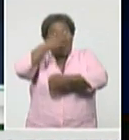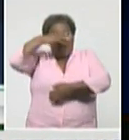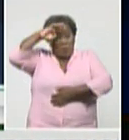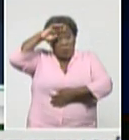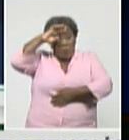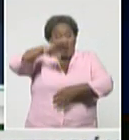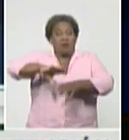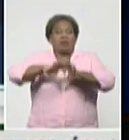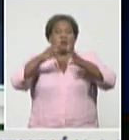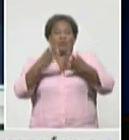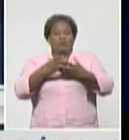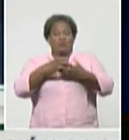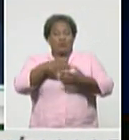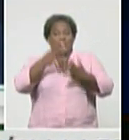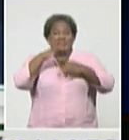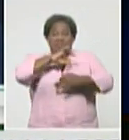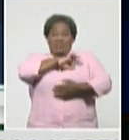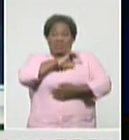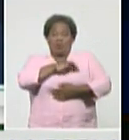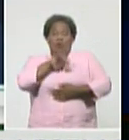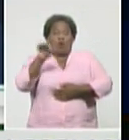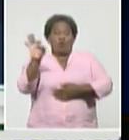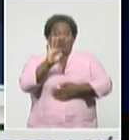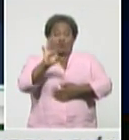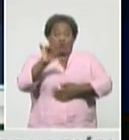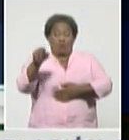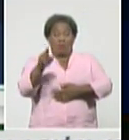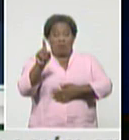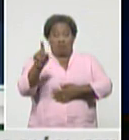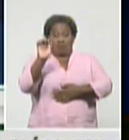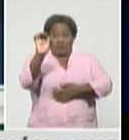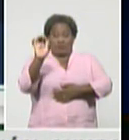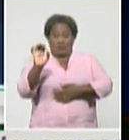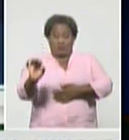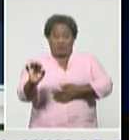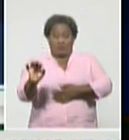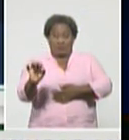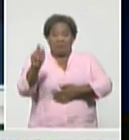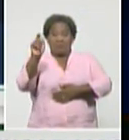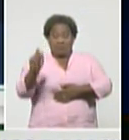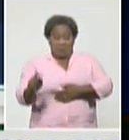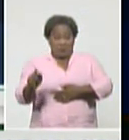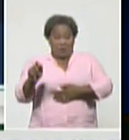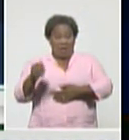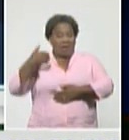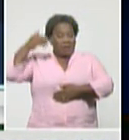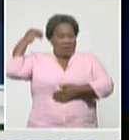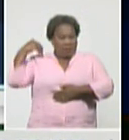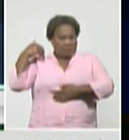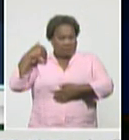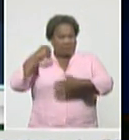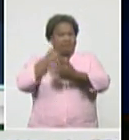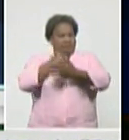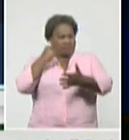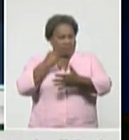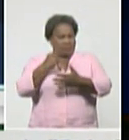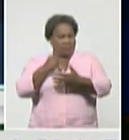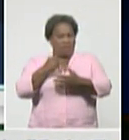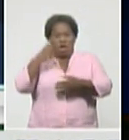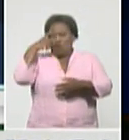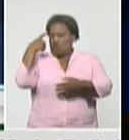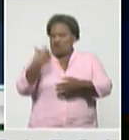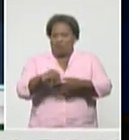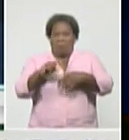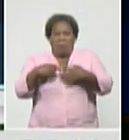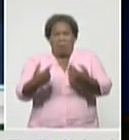el 88,1%. Uno de los casos diagnosticados en el día de ayer no se ha podido precisar la